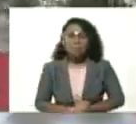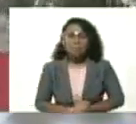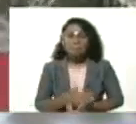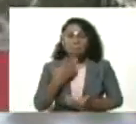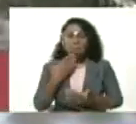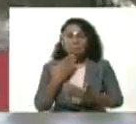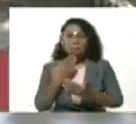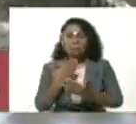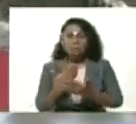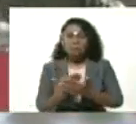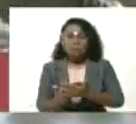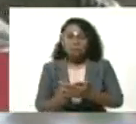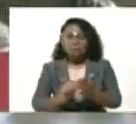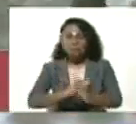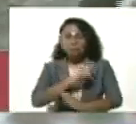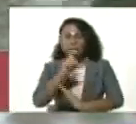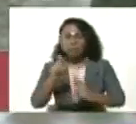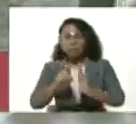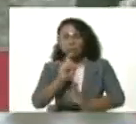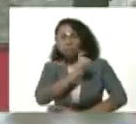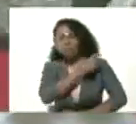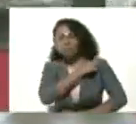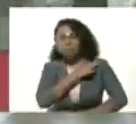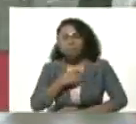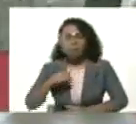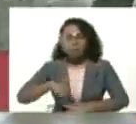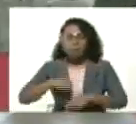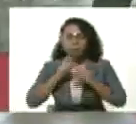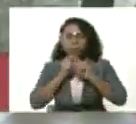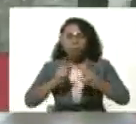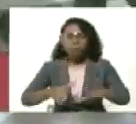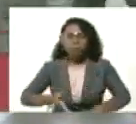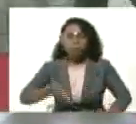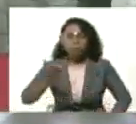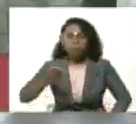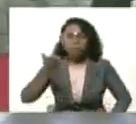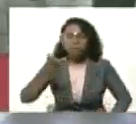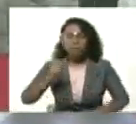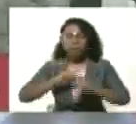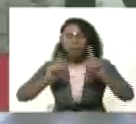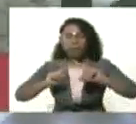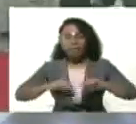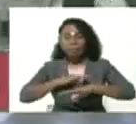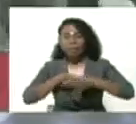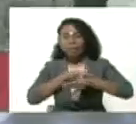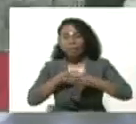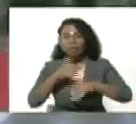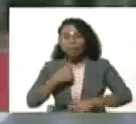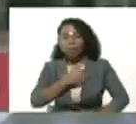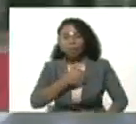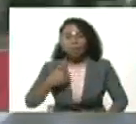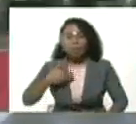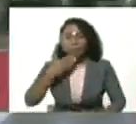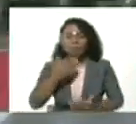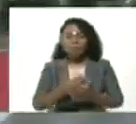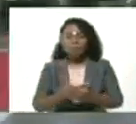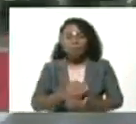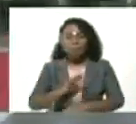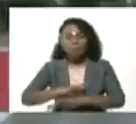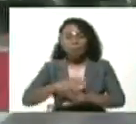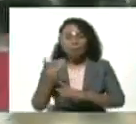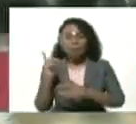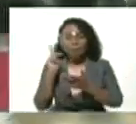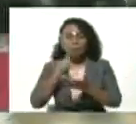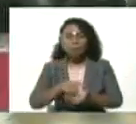Gracias, mi general. Presidente, aquí hay un despliegue importante de los distintos ministerios. Quiero agradecerle porque han